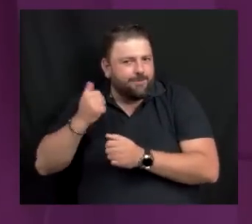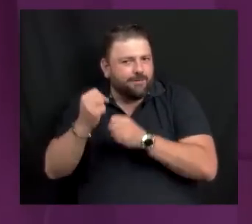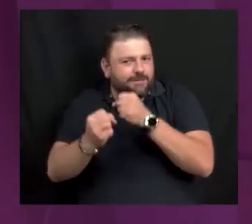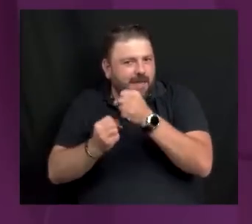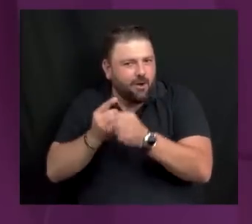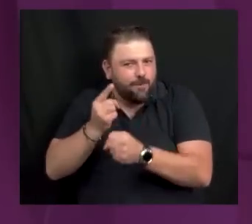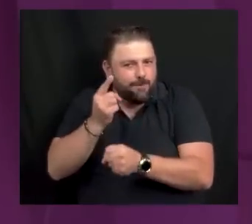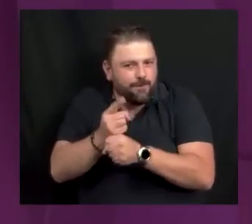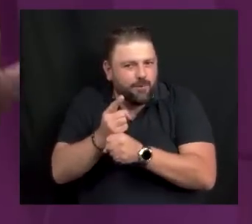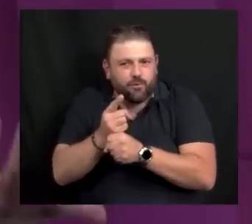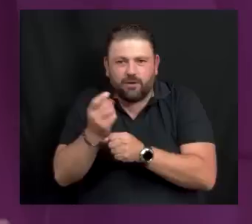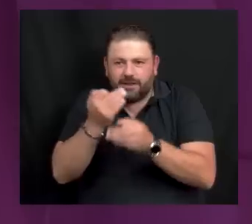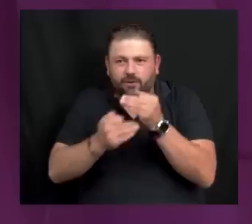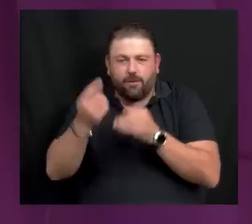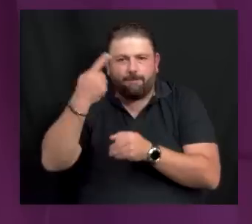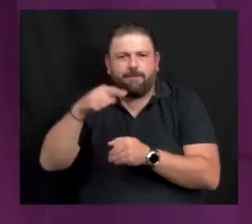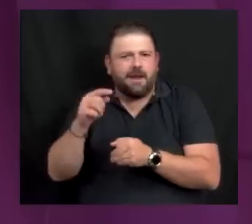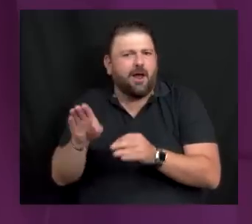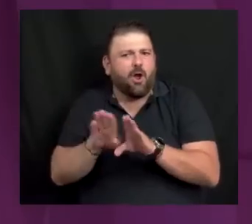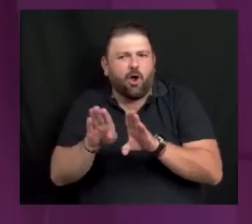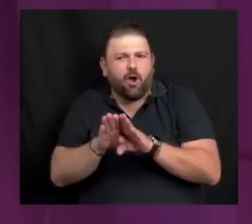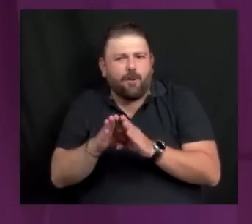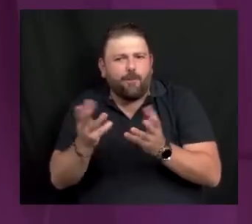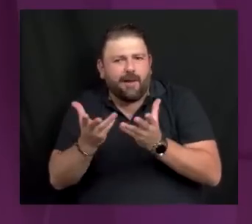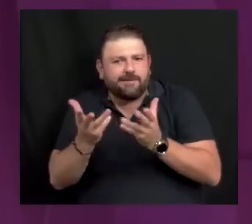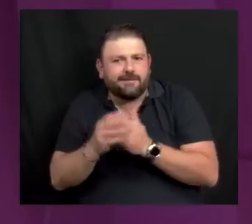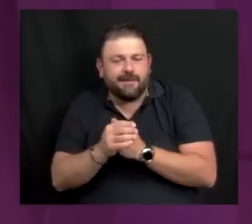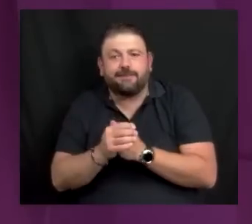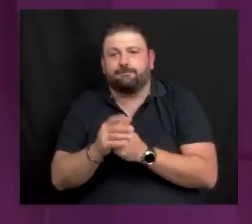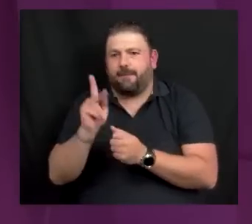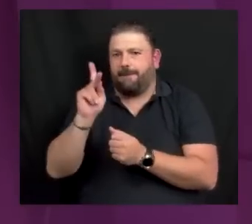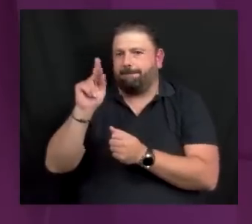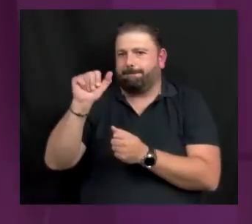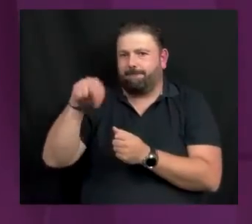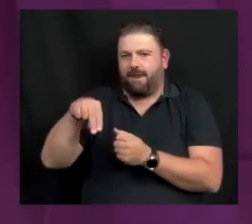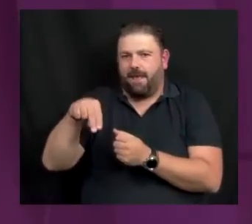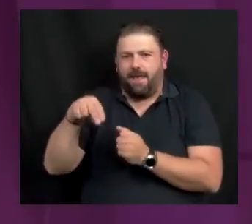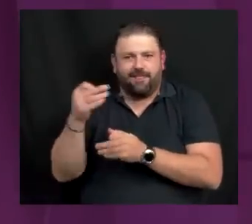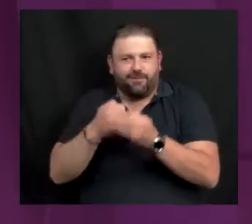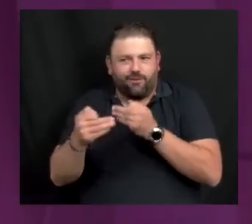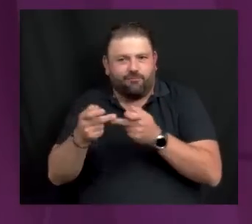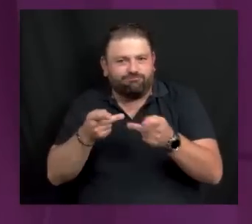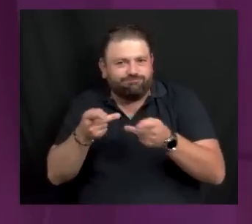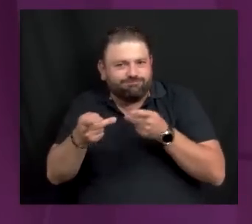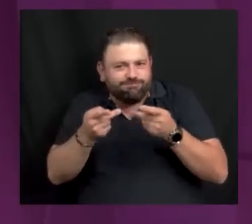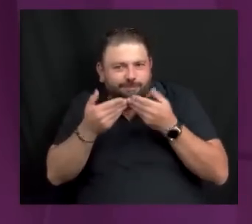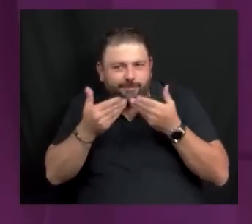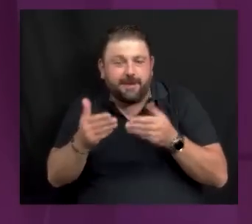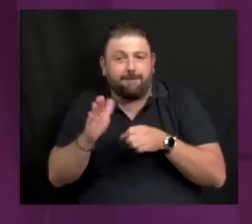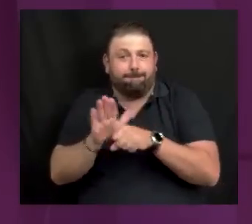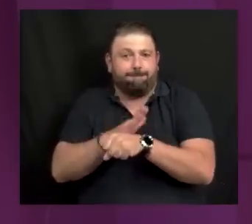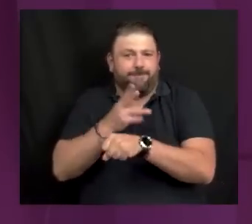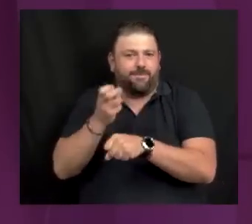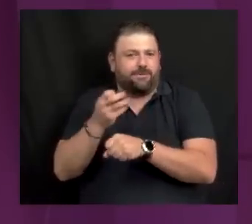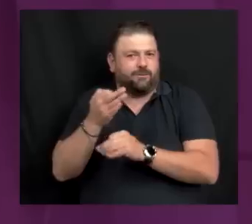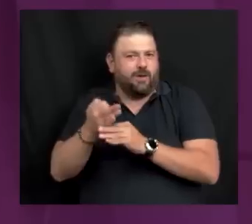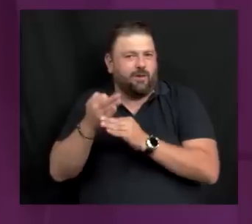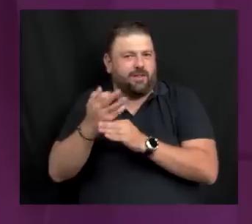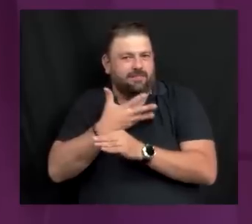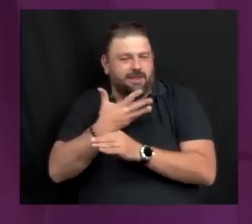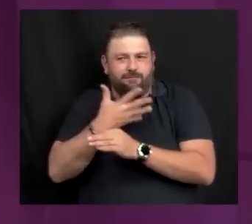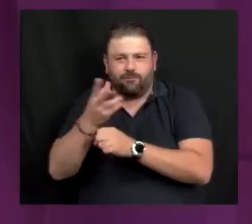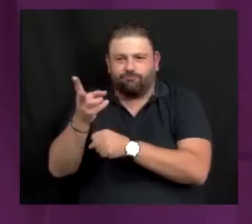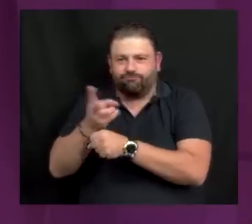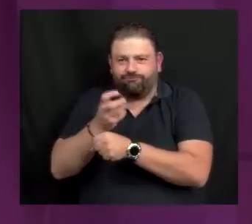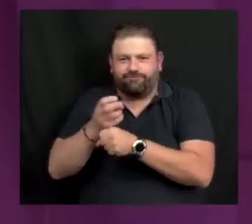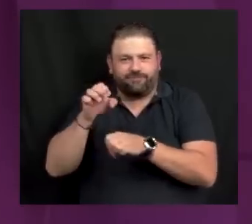mejor forma de hacerlo es planeándolo. Y obviamente queríamos traer a los expertos, empresarios que en verdad piensan con estrategia,